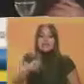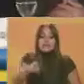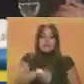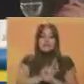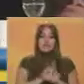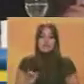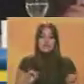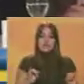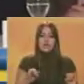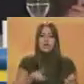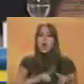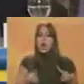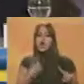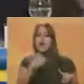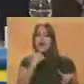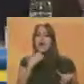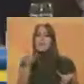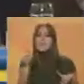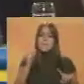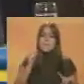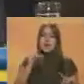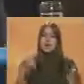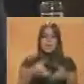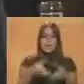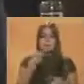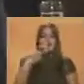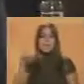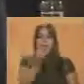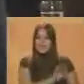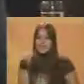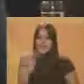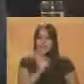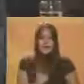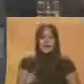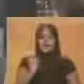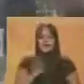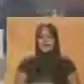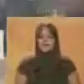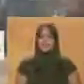Ningún otro requisito. No puede haber ningún otro requisito.